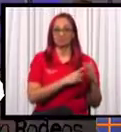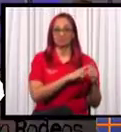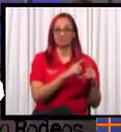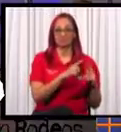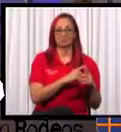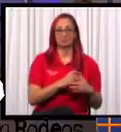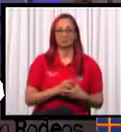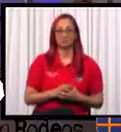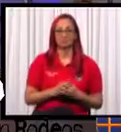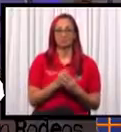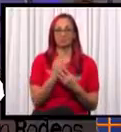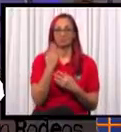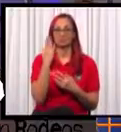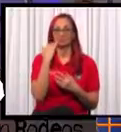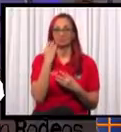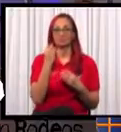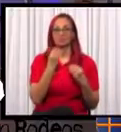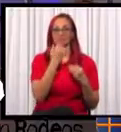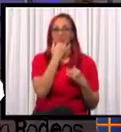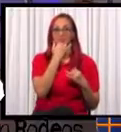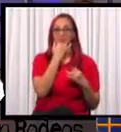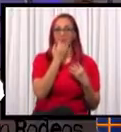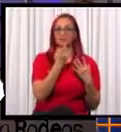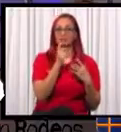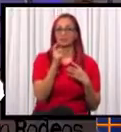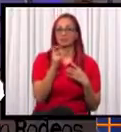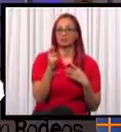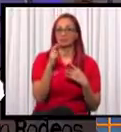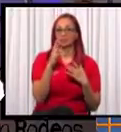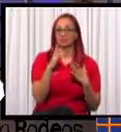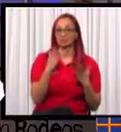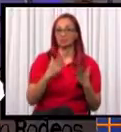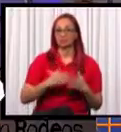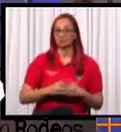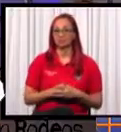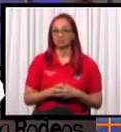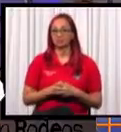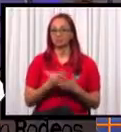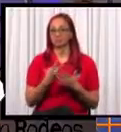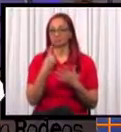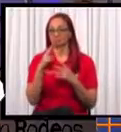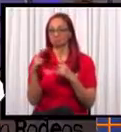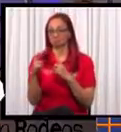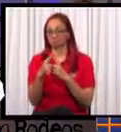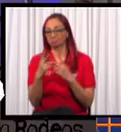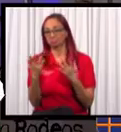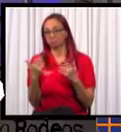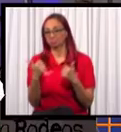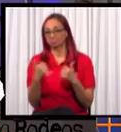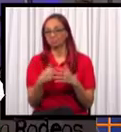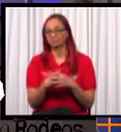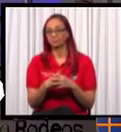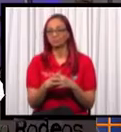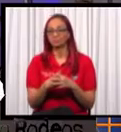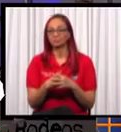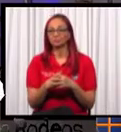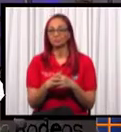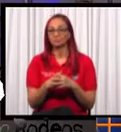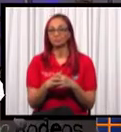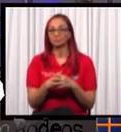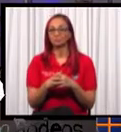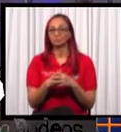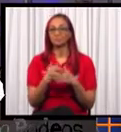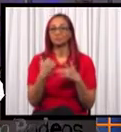qué? ¿Qué nos pasa? ¿Qué necesitamos los costarricenses? Es válida la observación, doña Isabel. Ya anoté